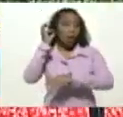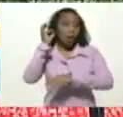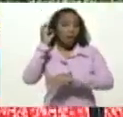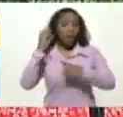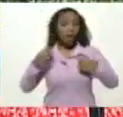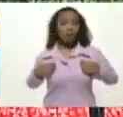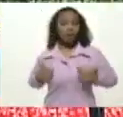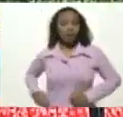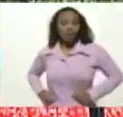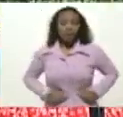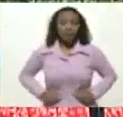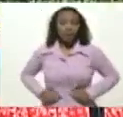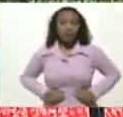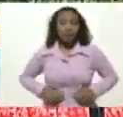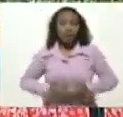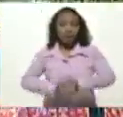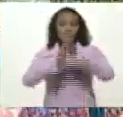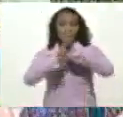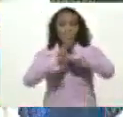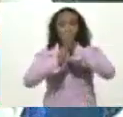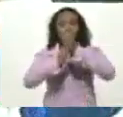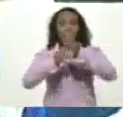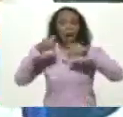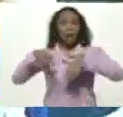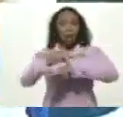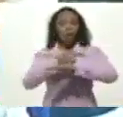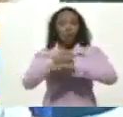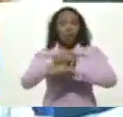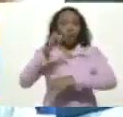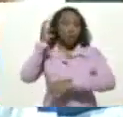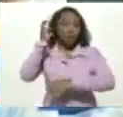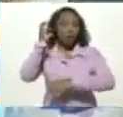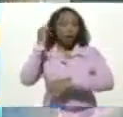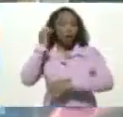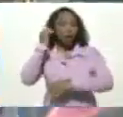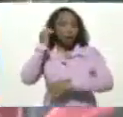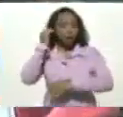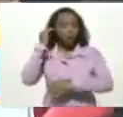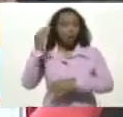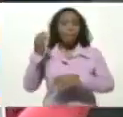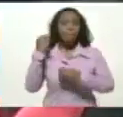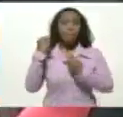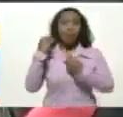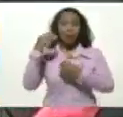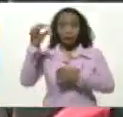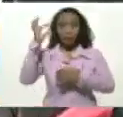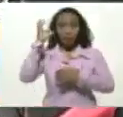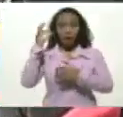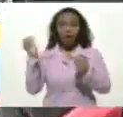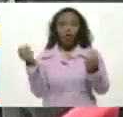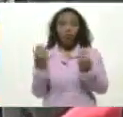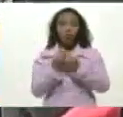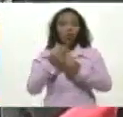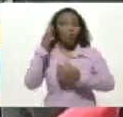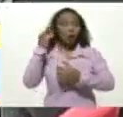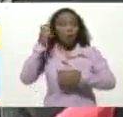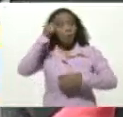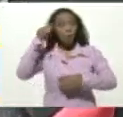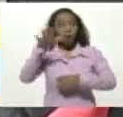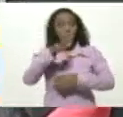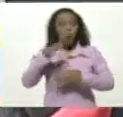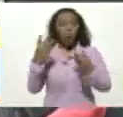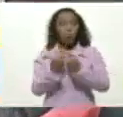embraguetadas, lideresas. Este es un gobierno de la mujer, para la mujer y con la mujer. Del pueblo para el pueblo y con